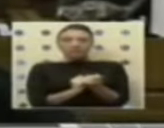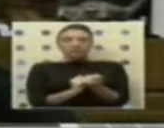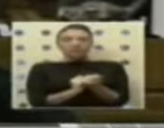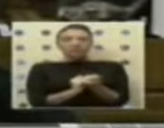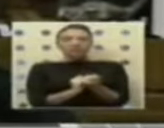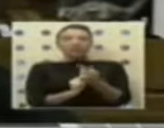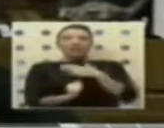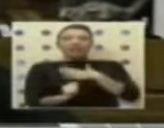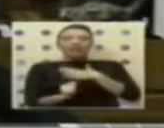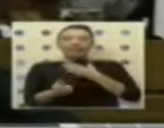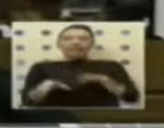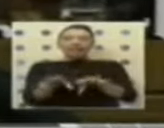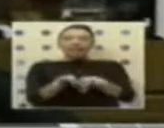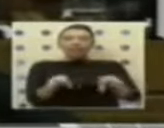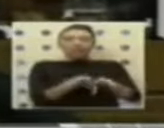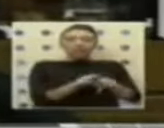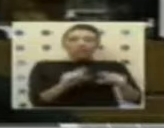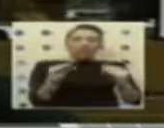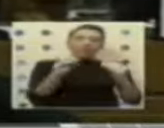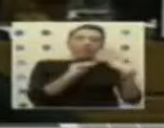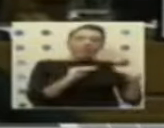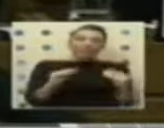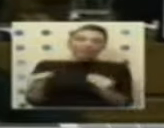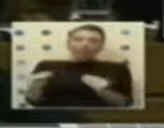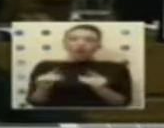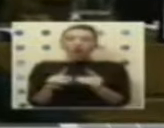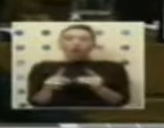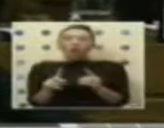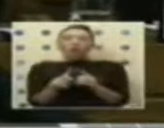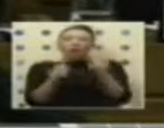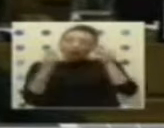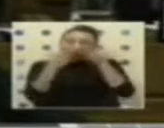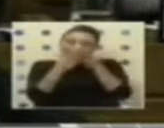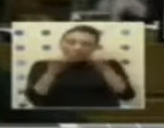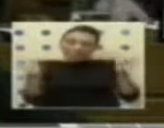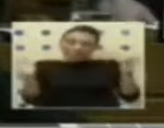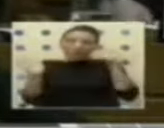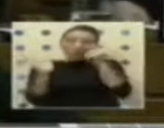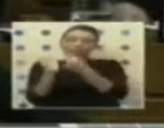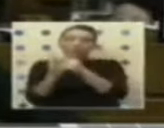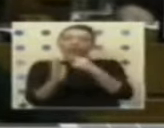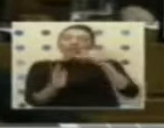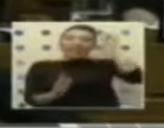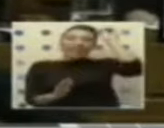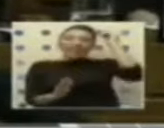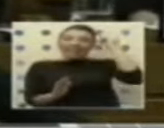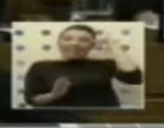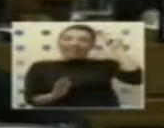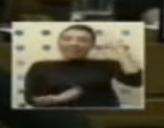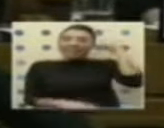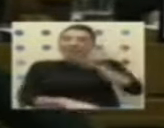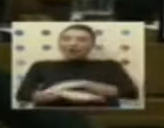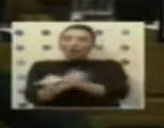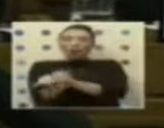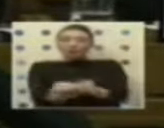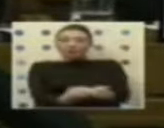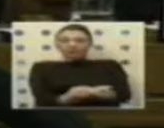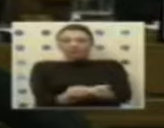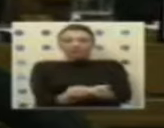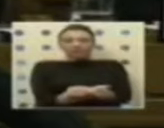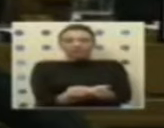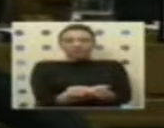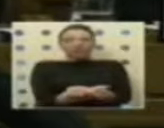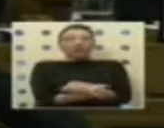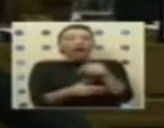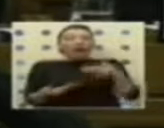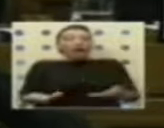de consenso, de diálogo, de apertura, de reconocimiento también de las ideas de la oposición, y que a horas